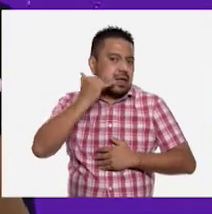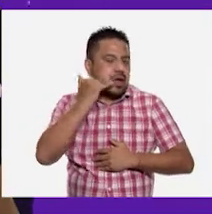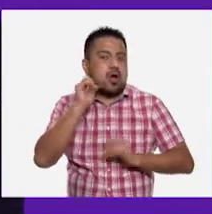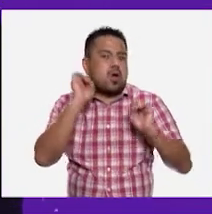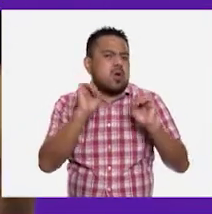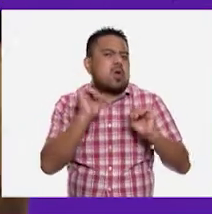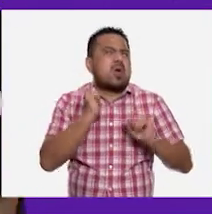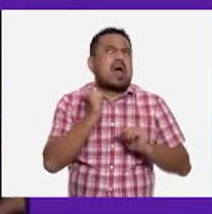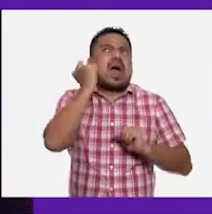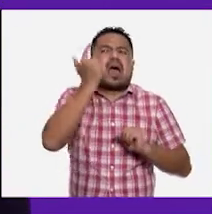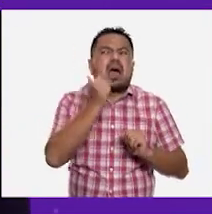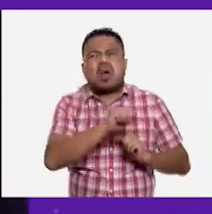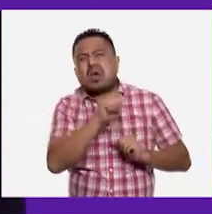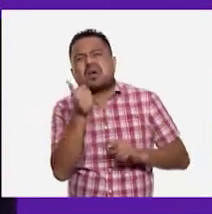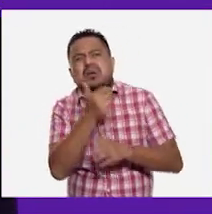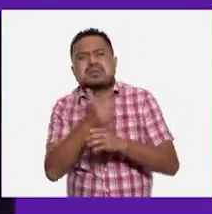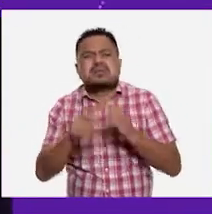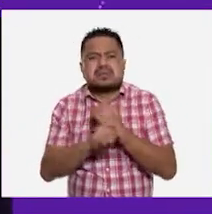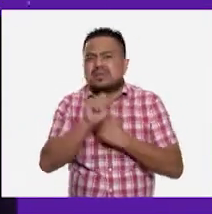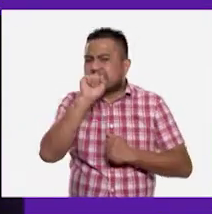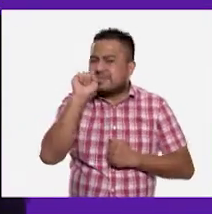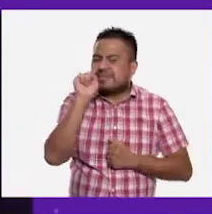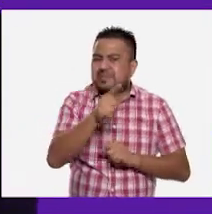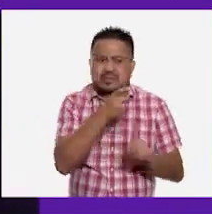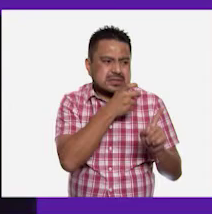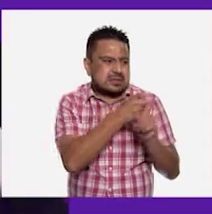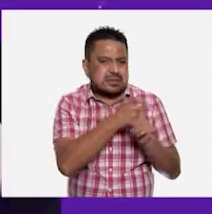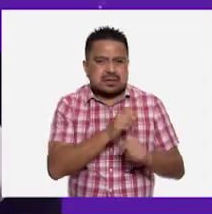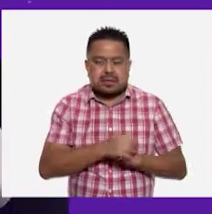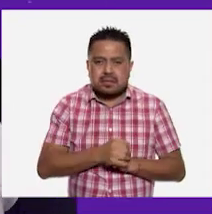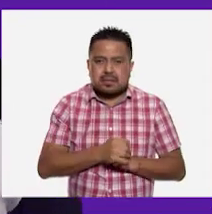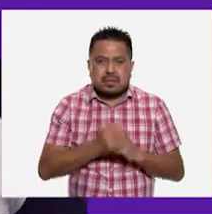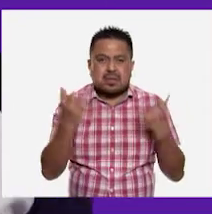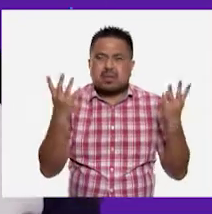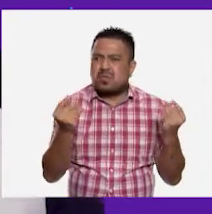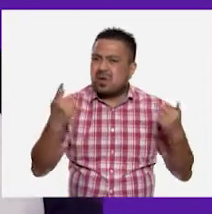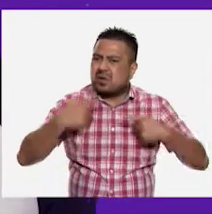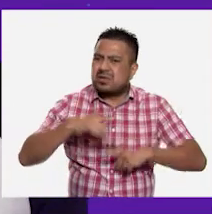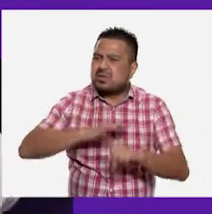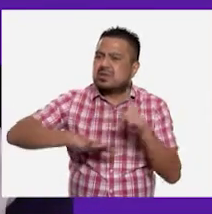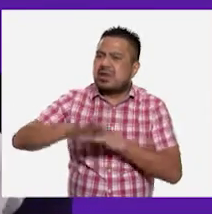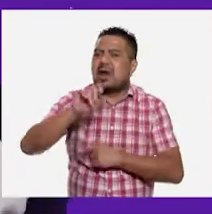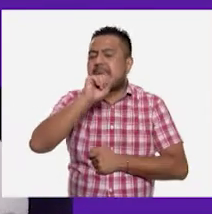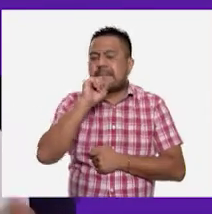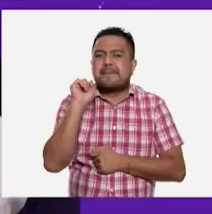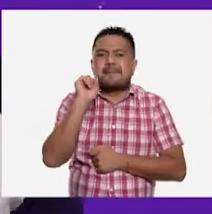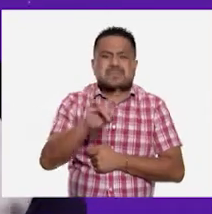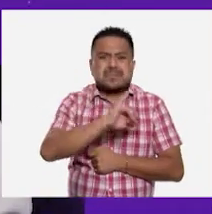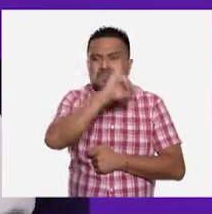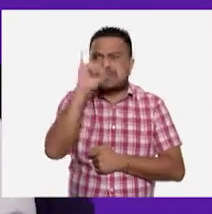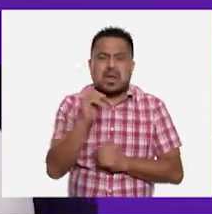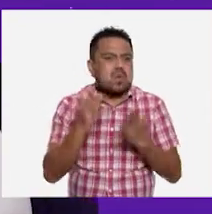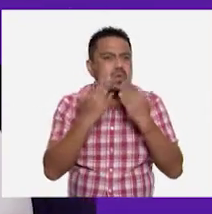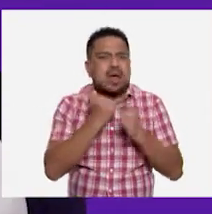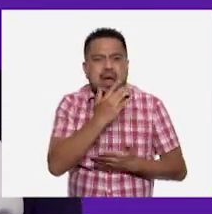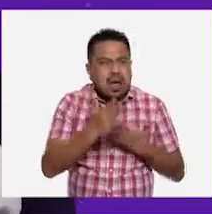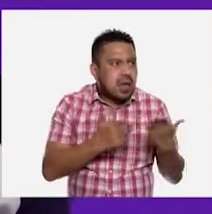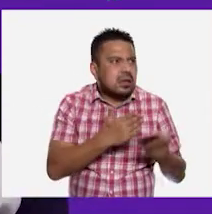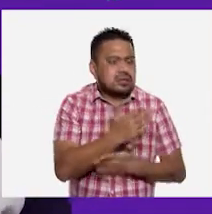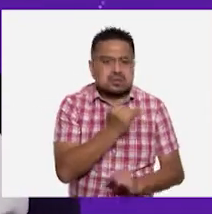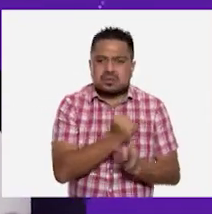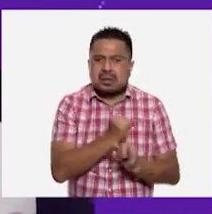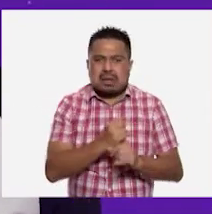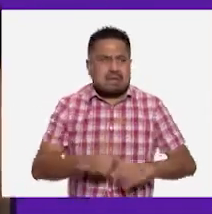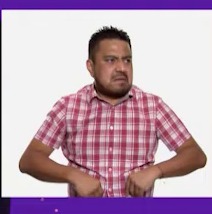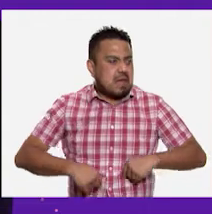o cualquier otro tipo de aparato electrónico de este tipo. Muchas personas incluso nunca han tenido acceso a Internet en